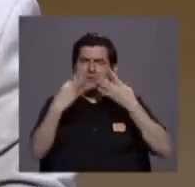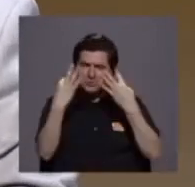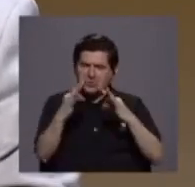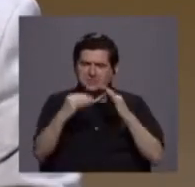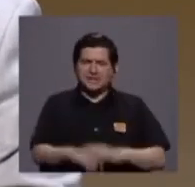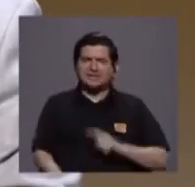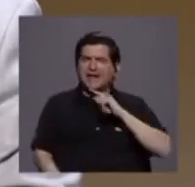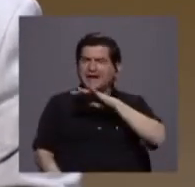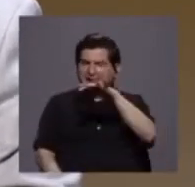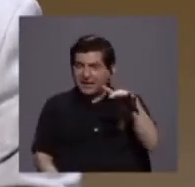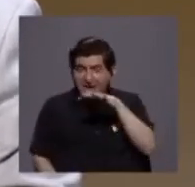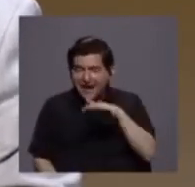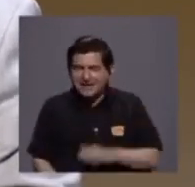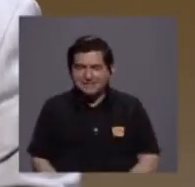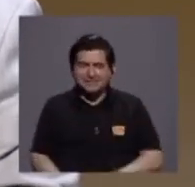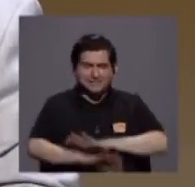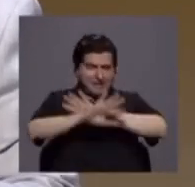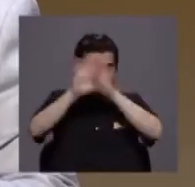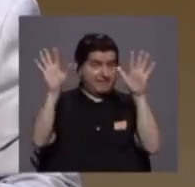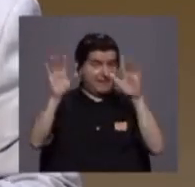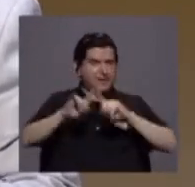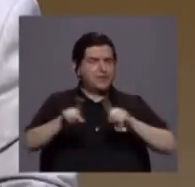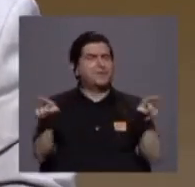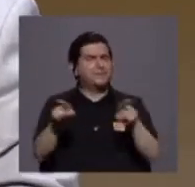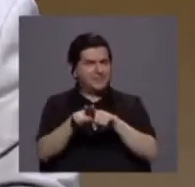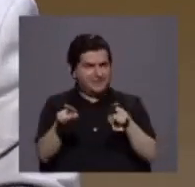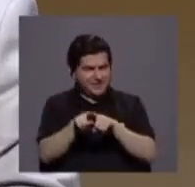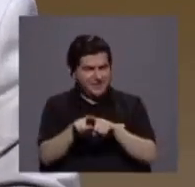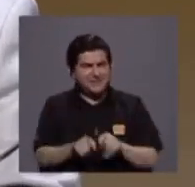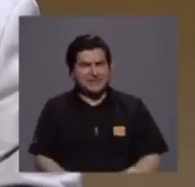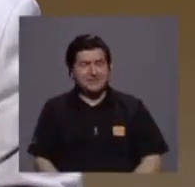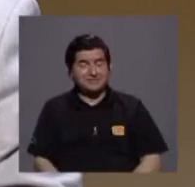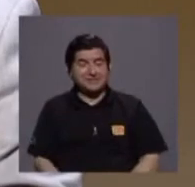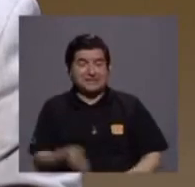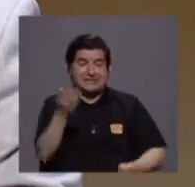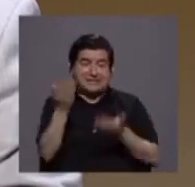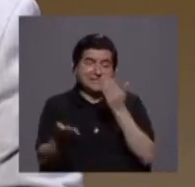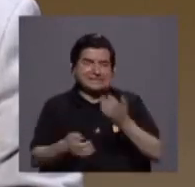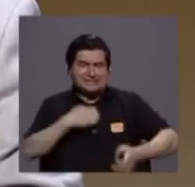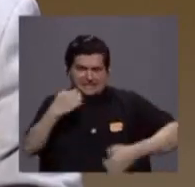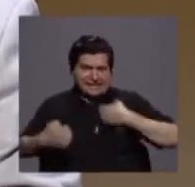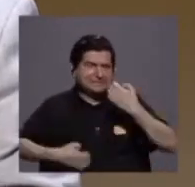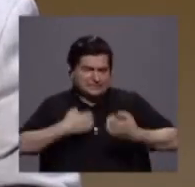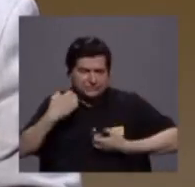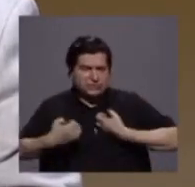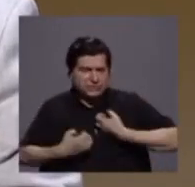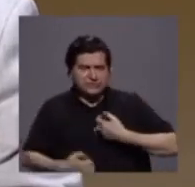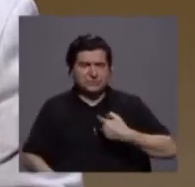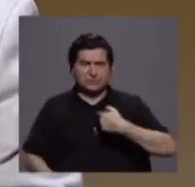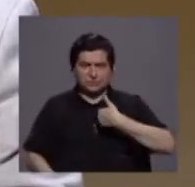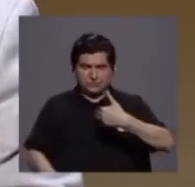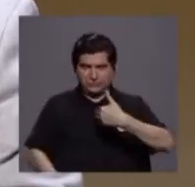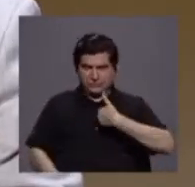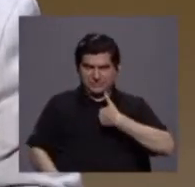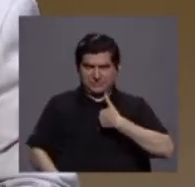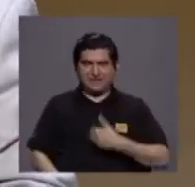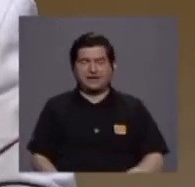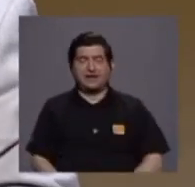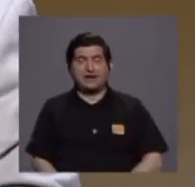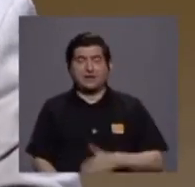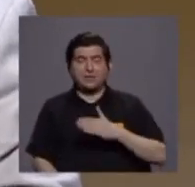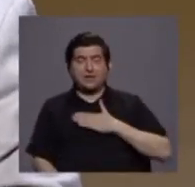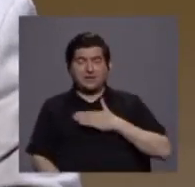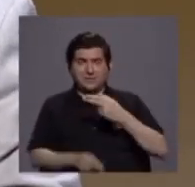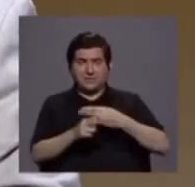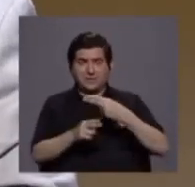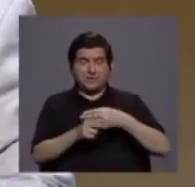lo más realista y objetivo posible, pero incluso con una carga tal vez de emoción que me trae a haberme nominado